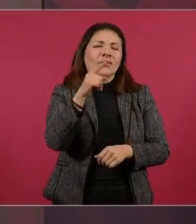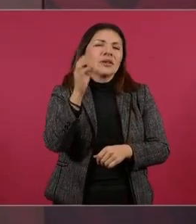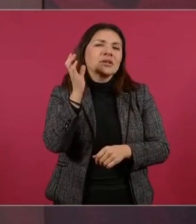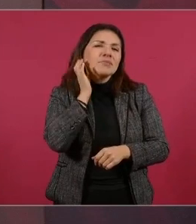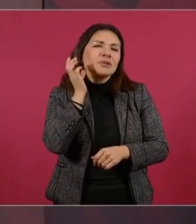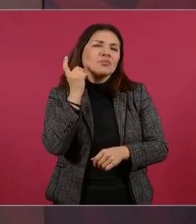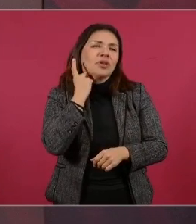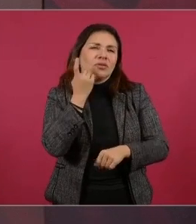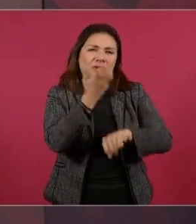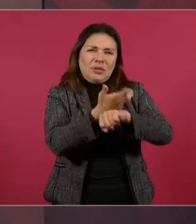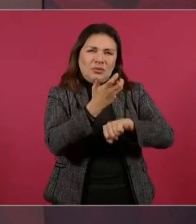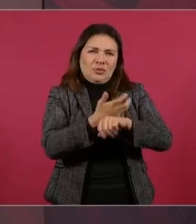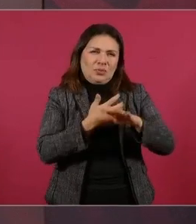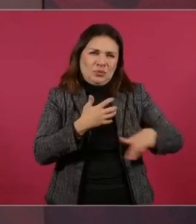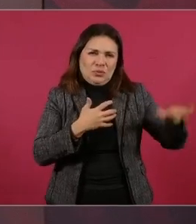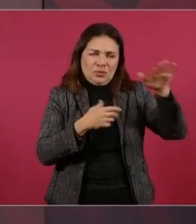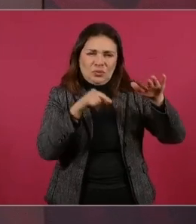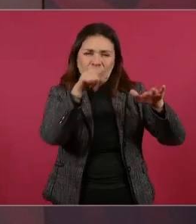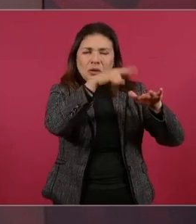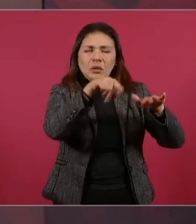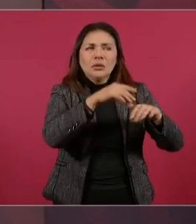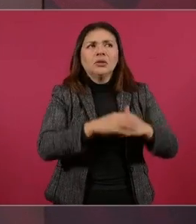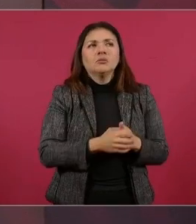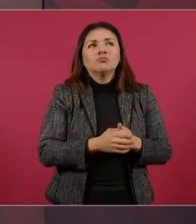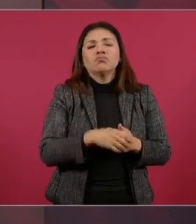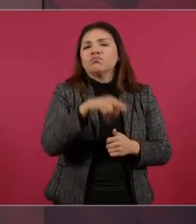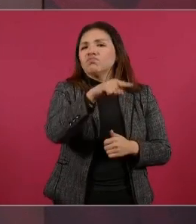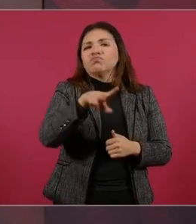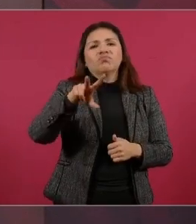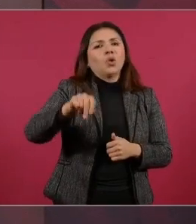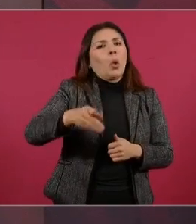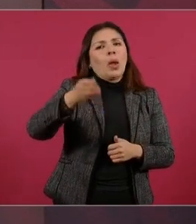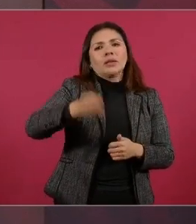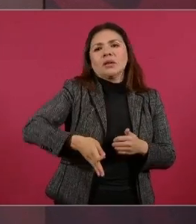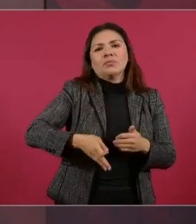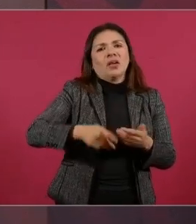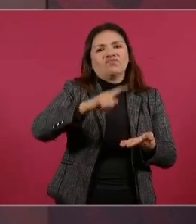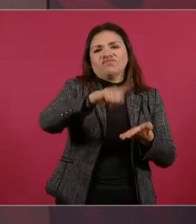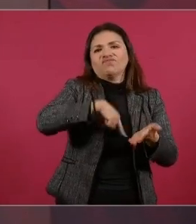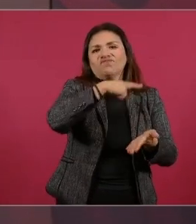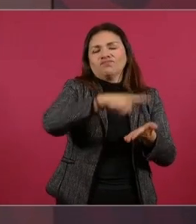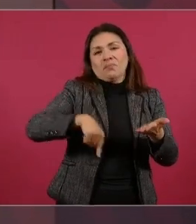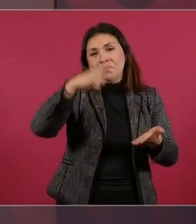Unidos y se rechazó una propuesta